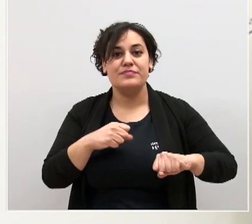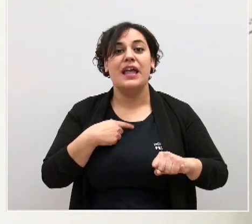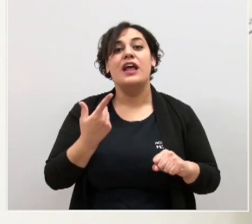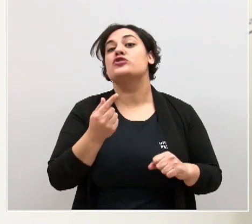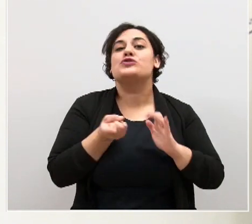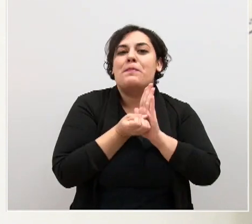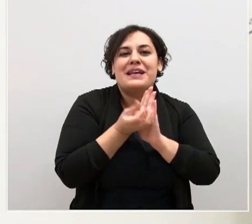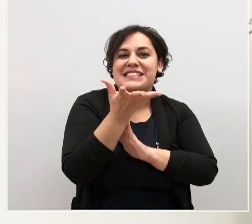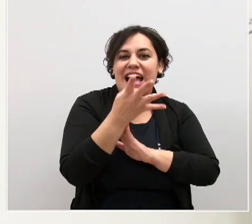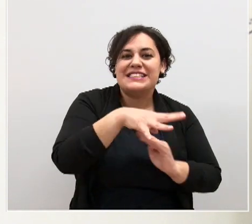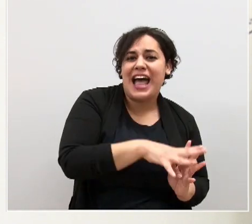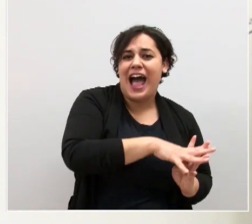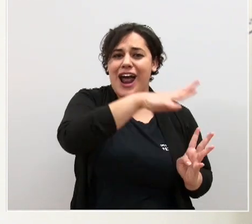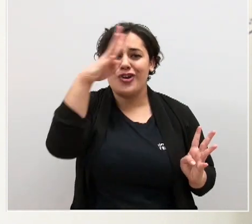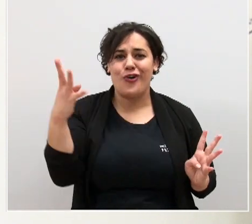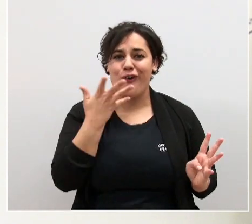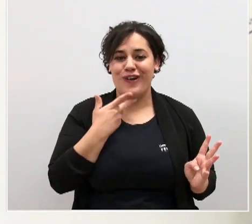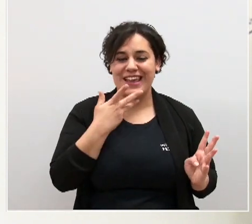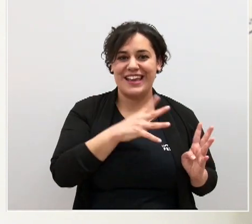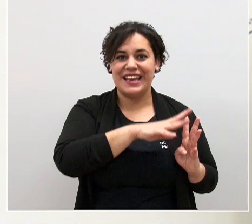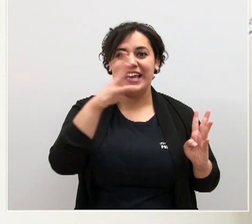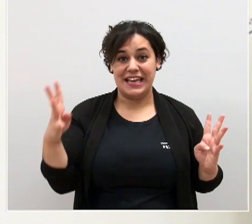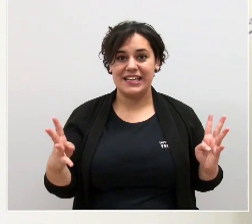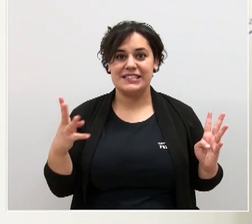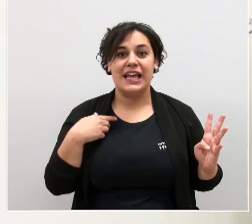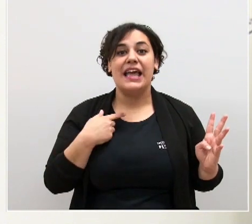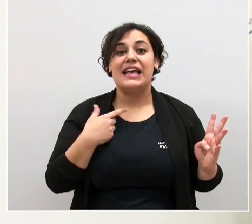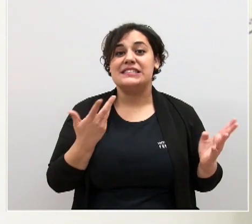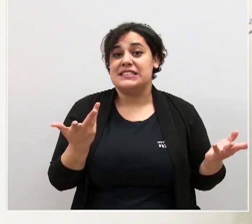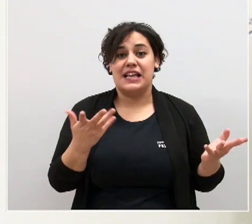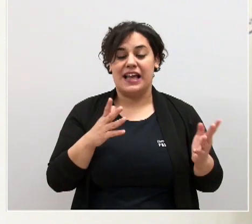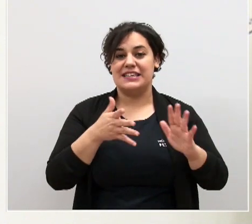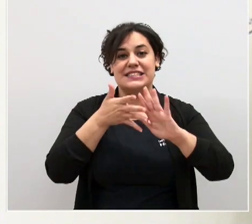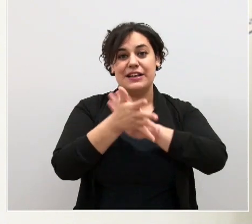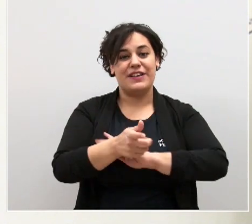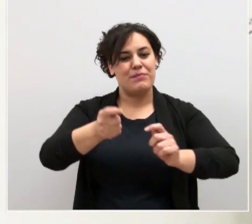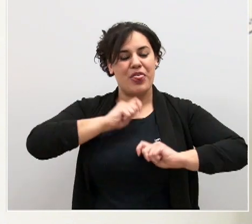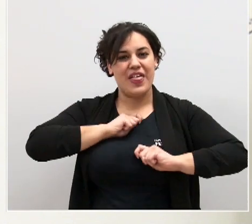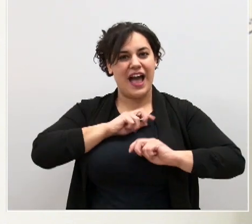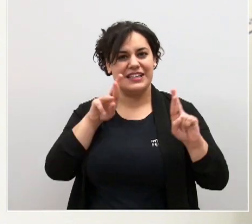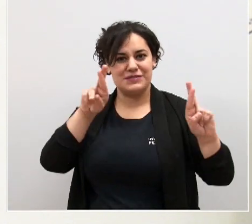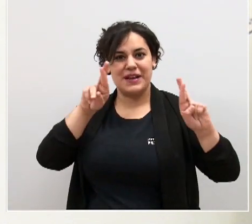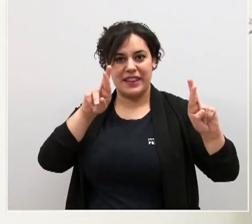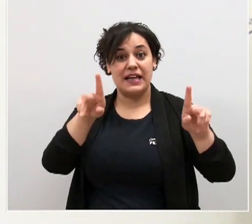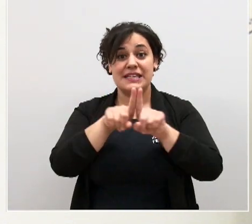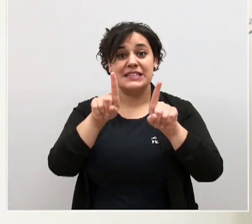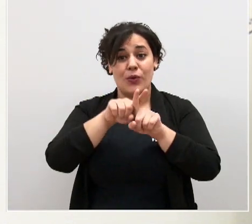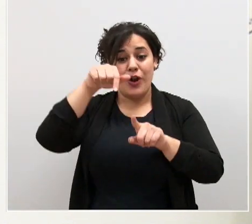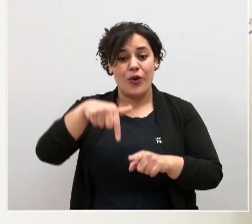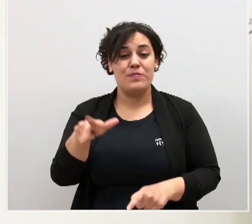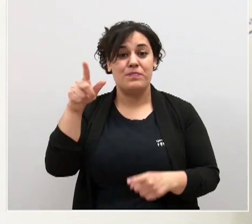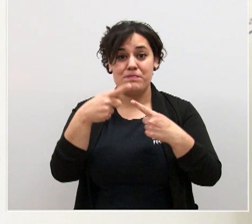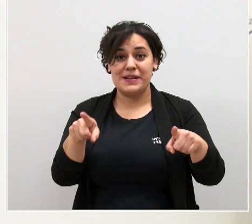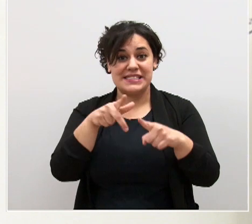iris pegados a las ventanas y a los balcones, son sin duda la luz al final de este túnel. Aves enjauladas escuchaba esta misma